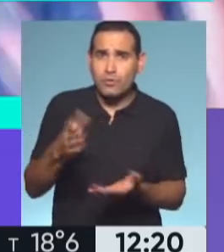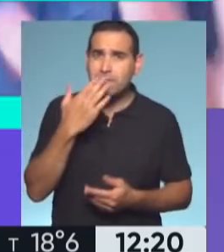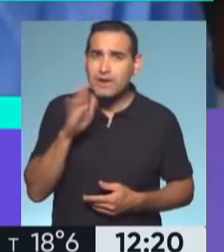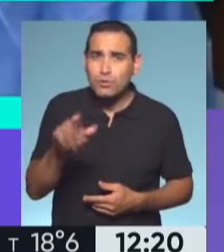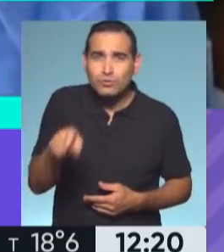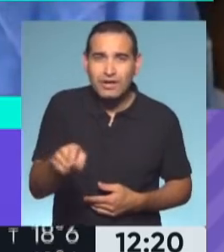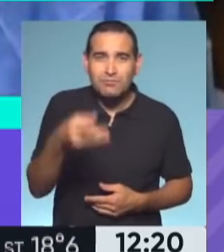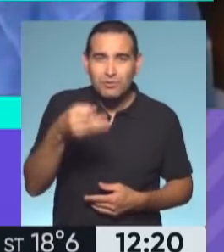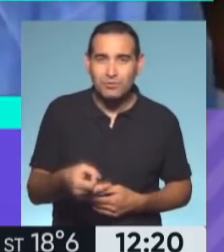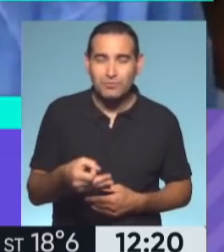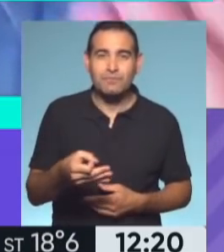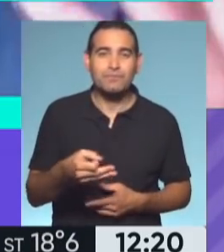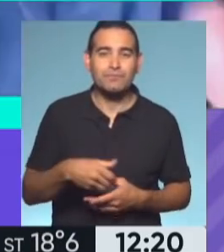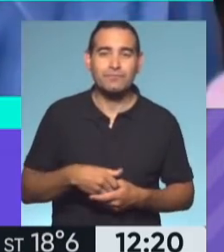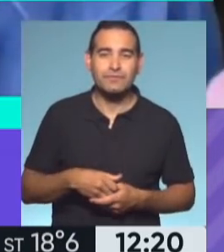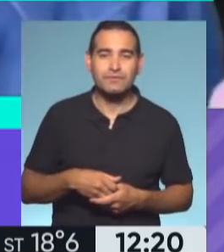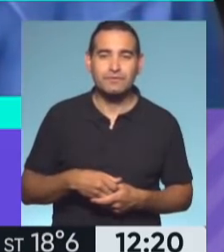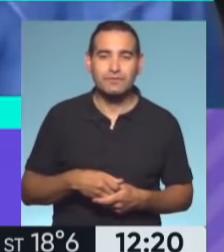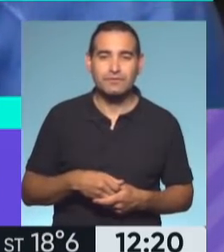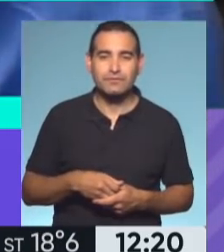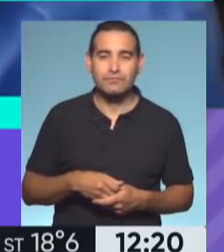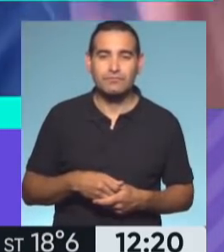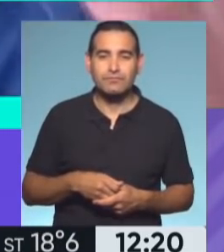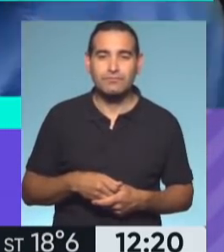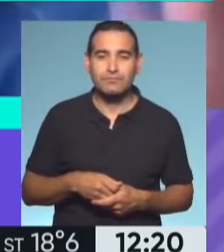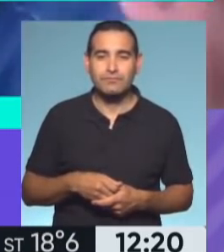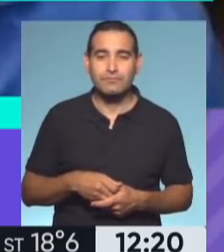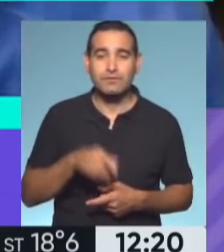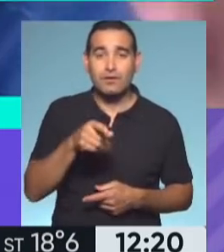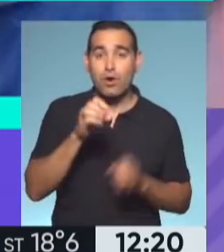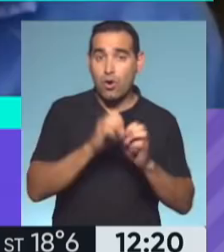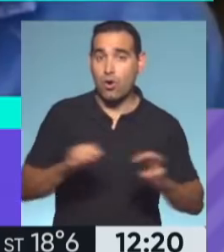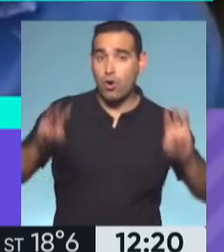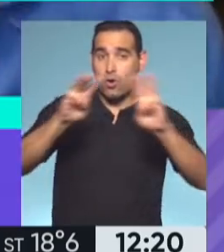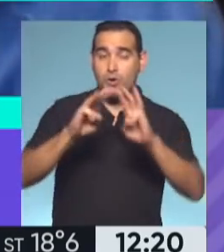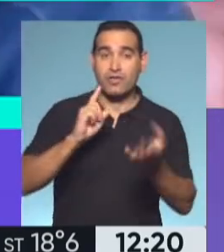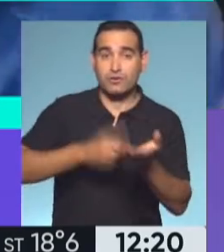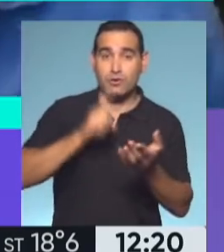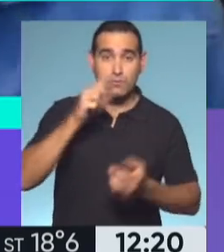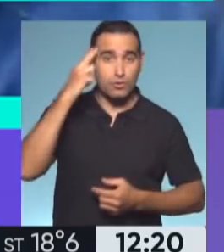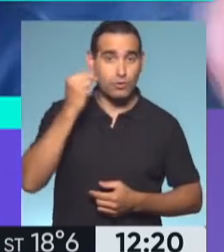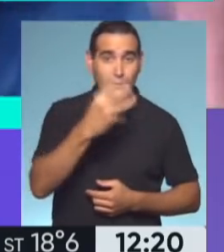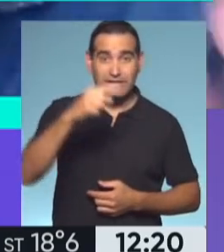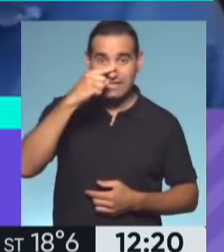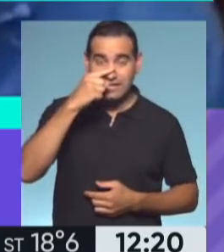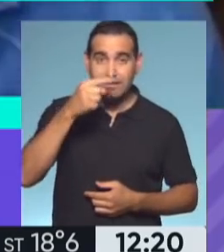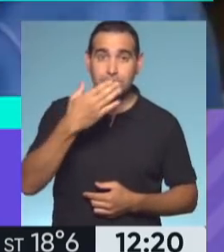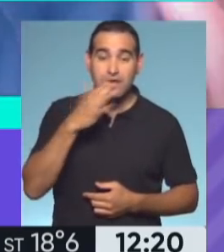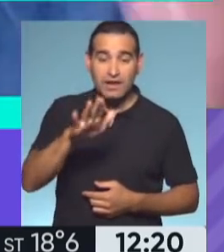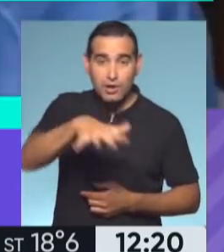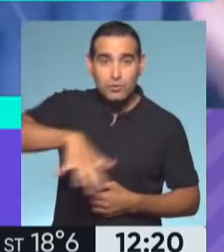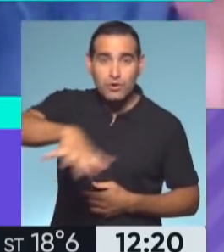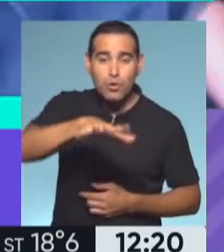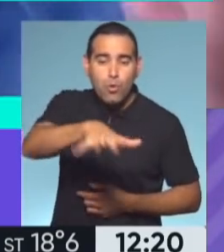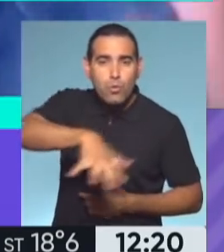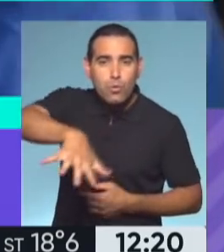las religiones monoteístas. Y aparte, no solamente eso. Según decisión de las Naciones Unidas en 1947, Jerusalén es un corpus separantum, es decir, es un